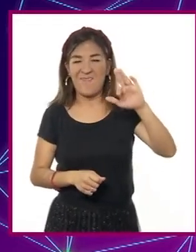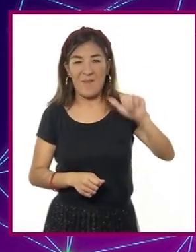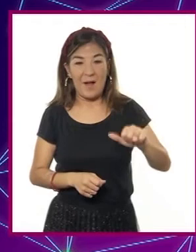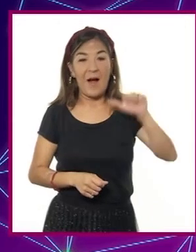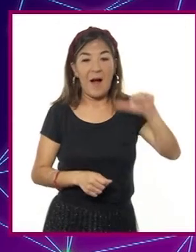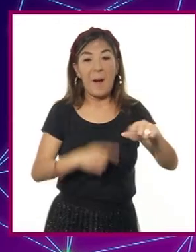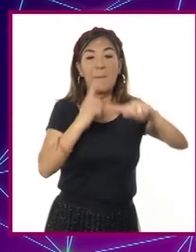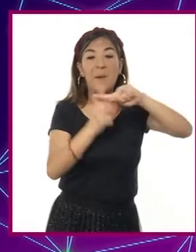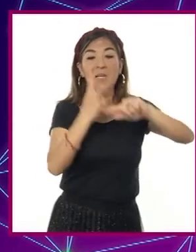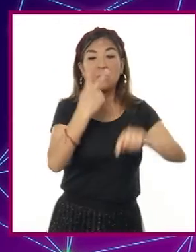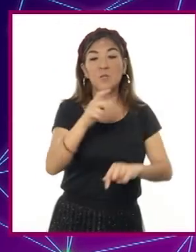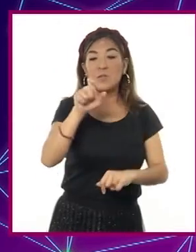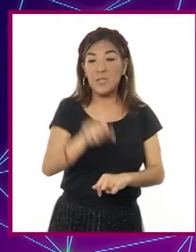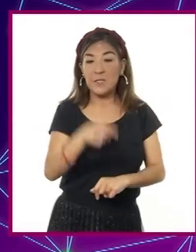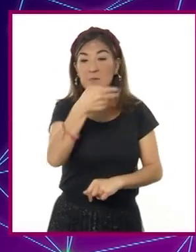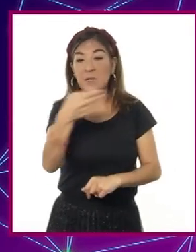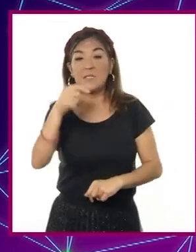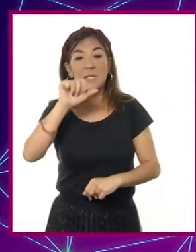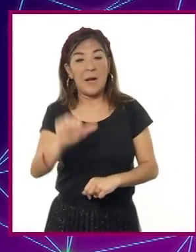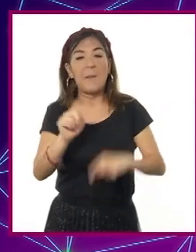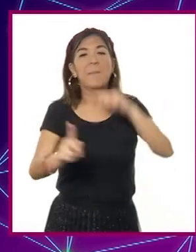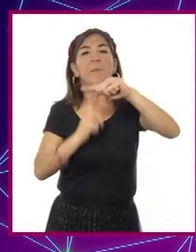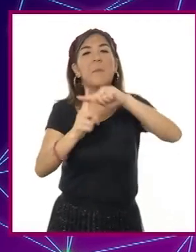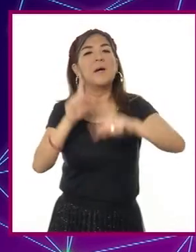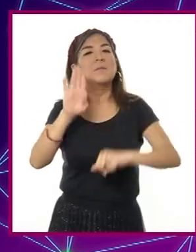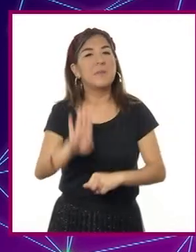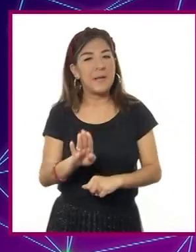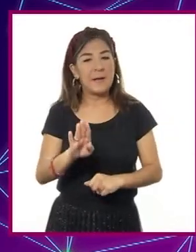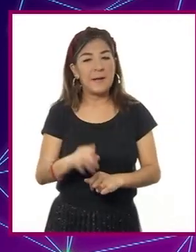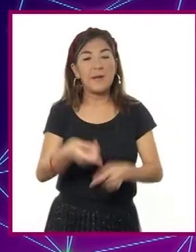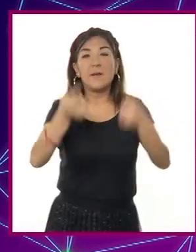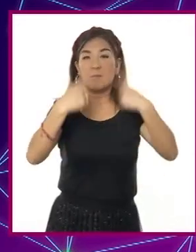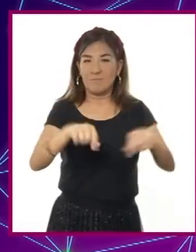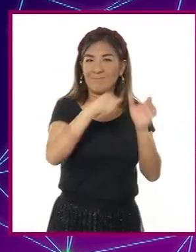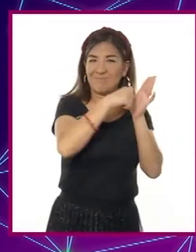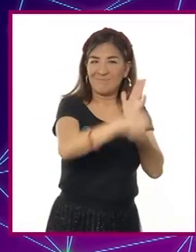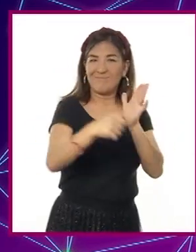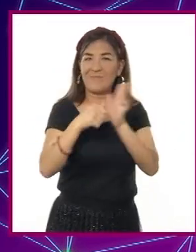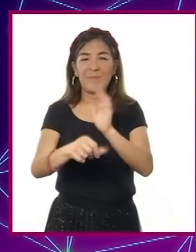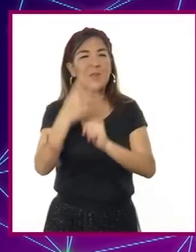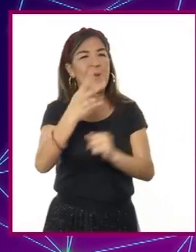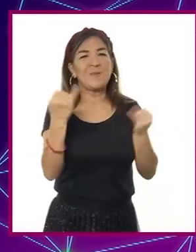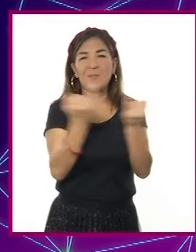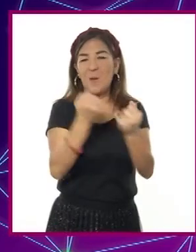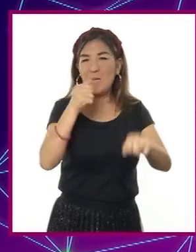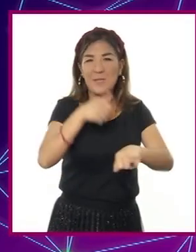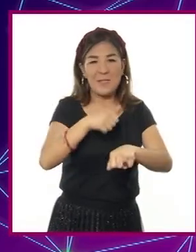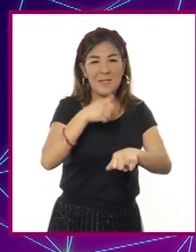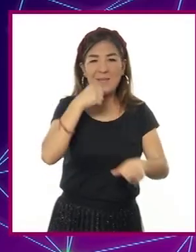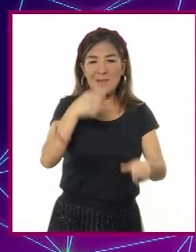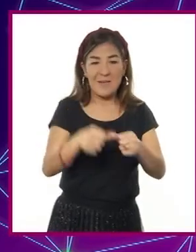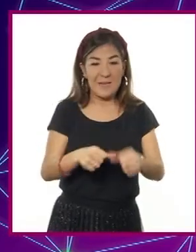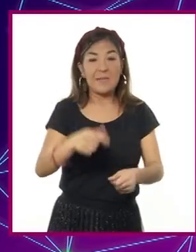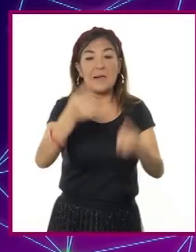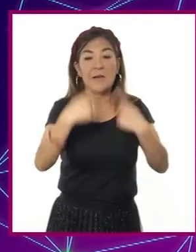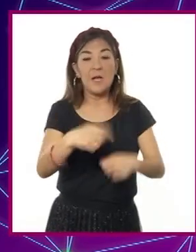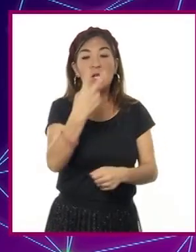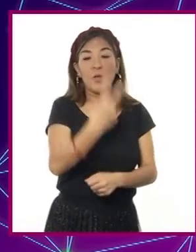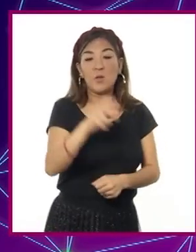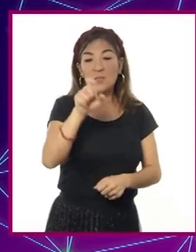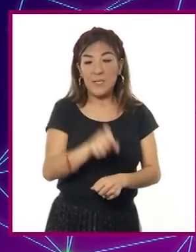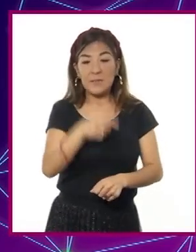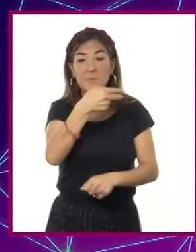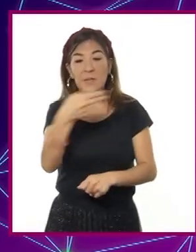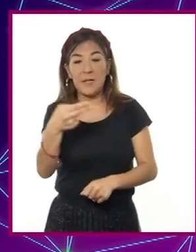2X es igual a alfa más beta. Y despejando el valor de X, se obtiene que es igual a beta